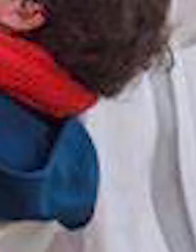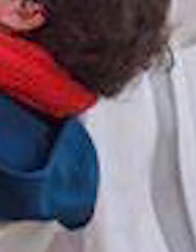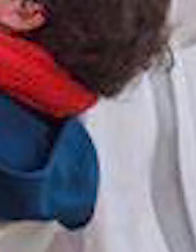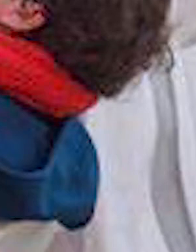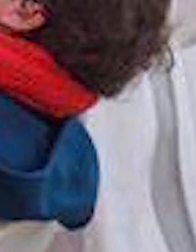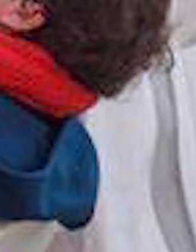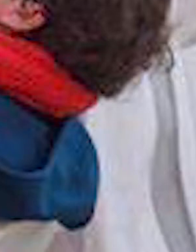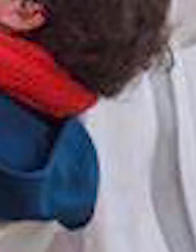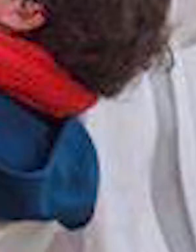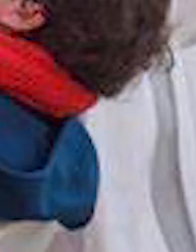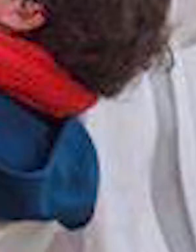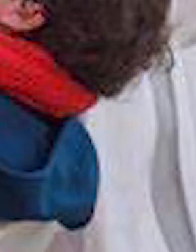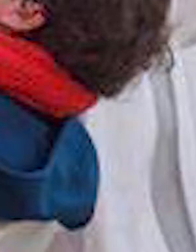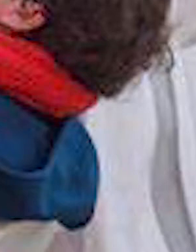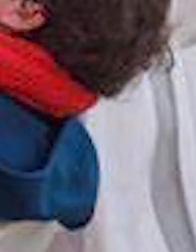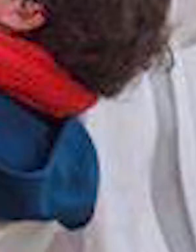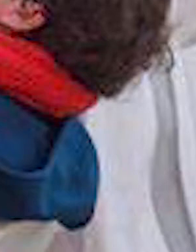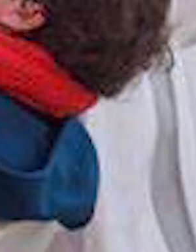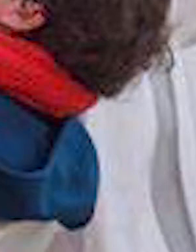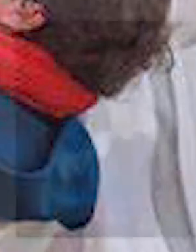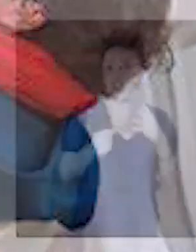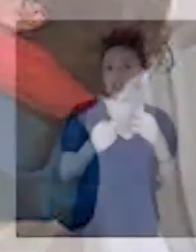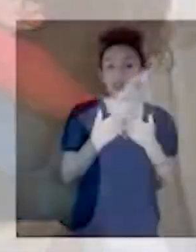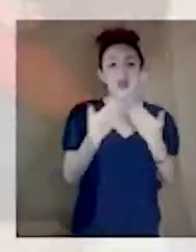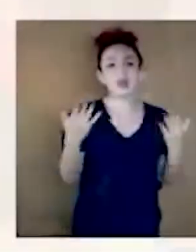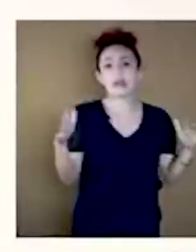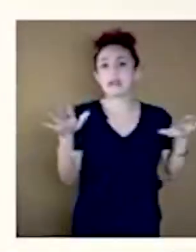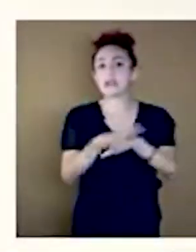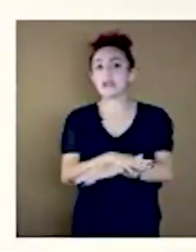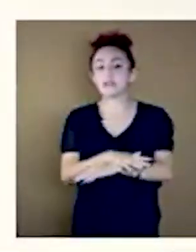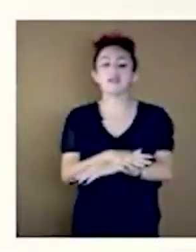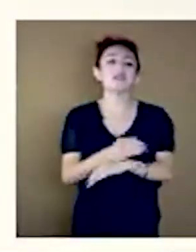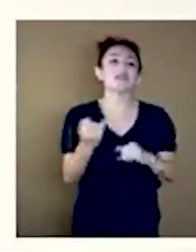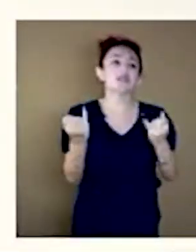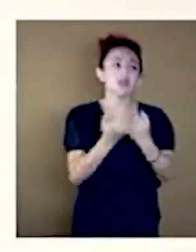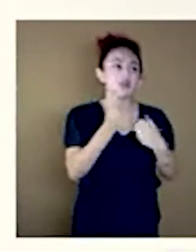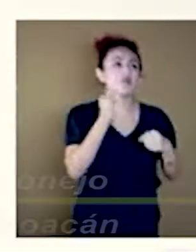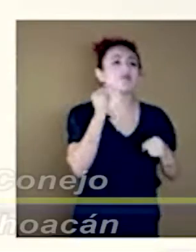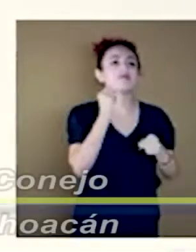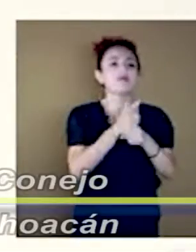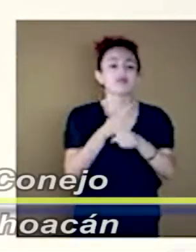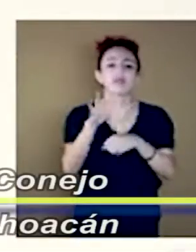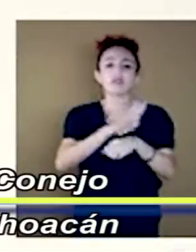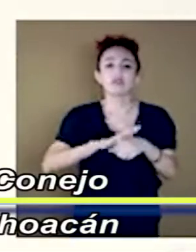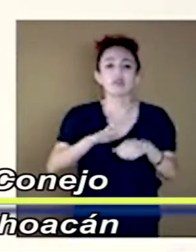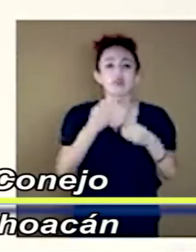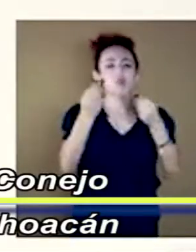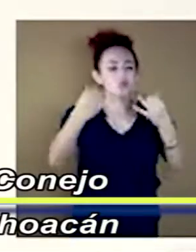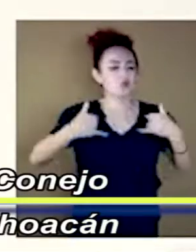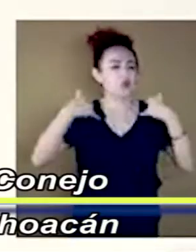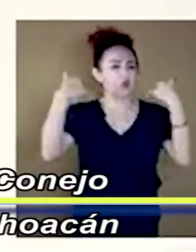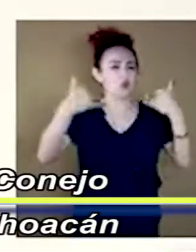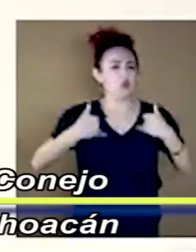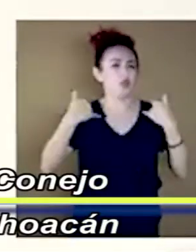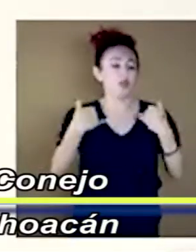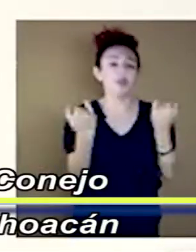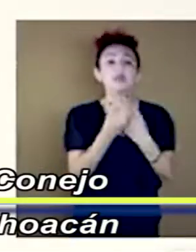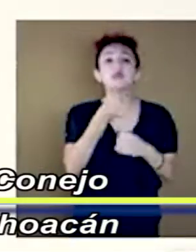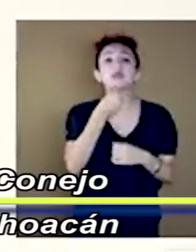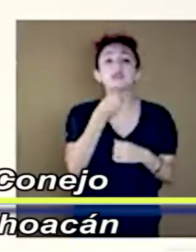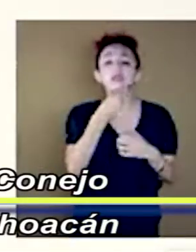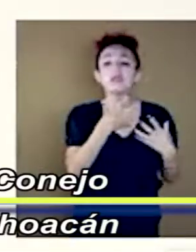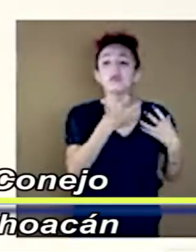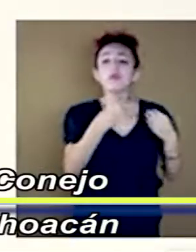que han contagiado en mayor medida a la población joven. Por están contagiando muchos jóvenes, incluso niños.